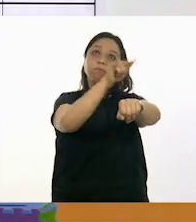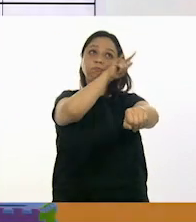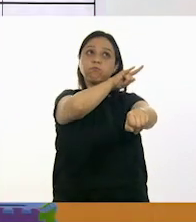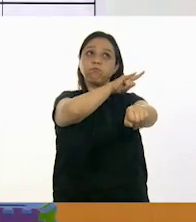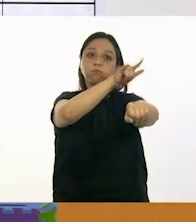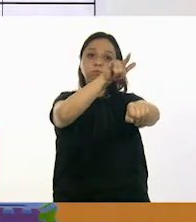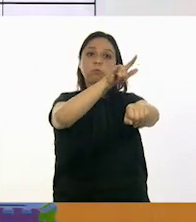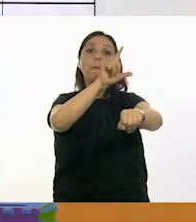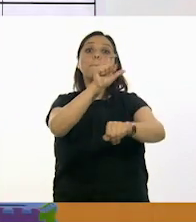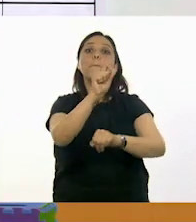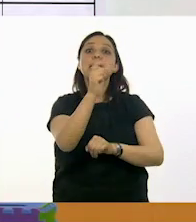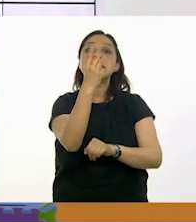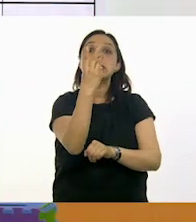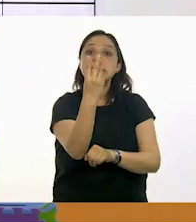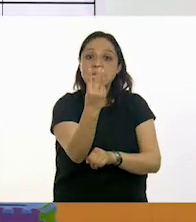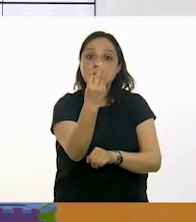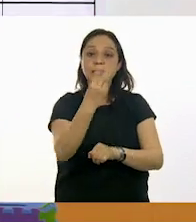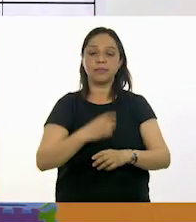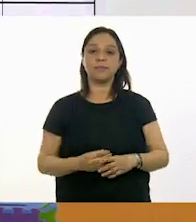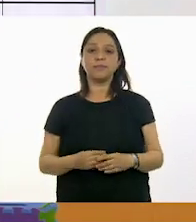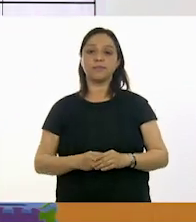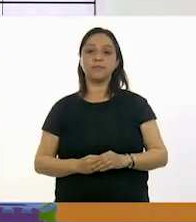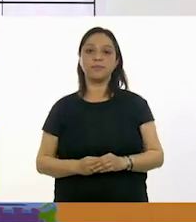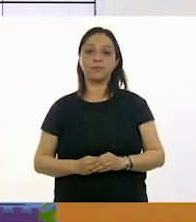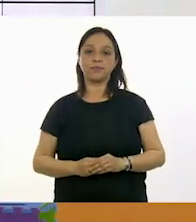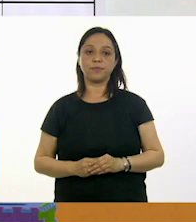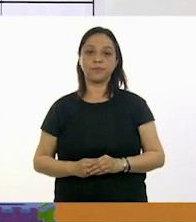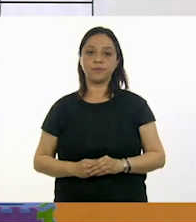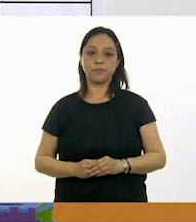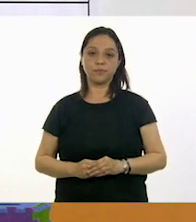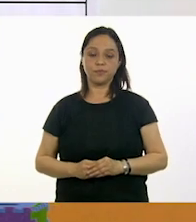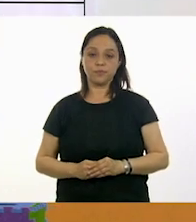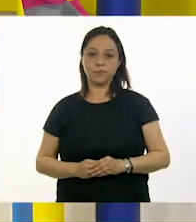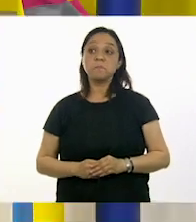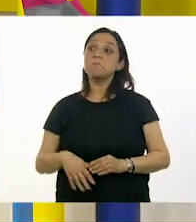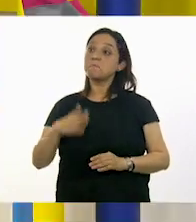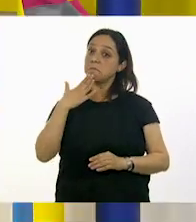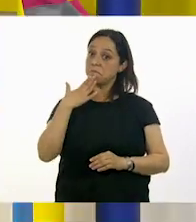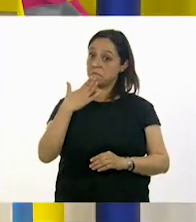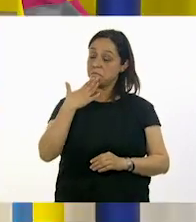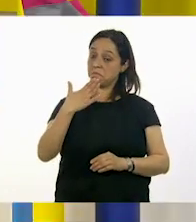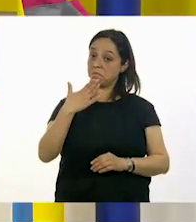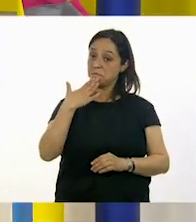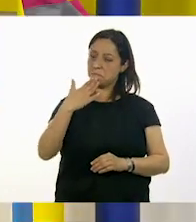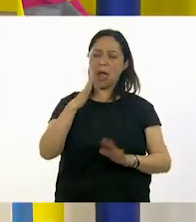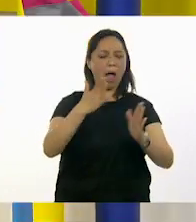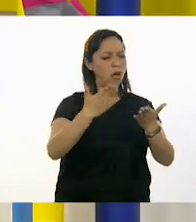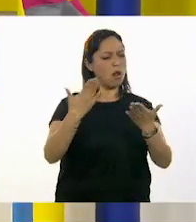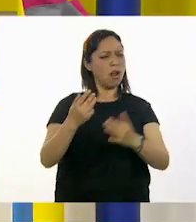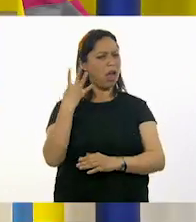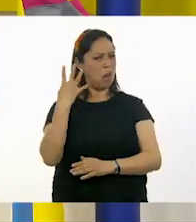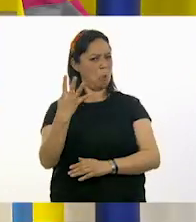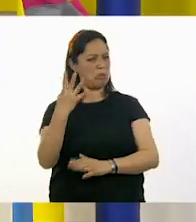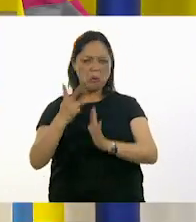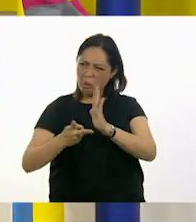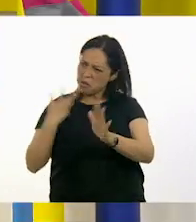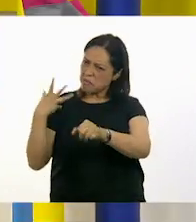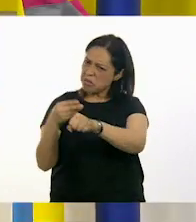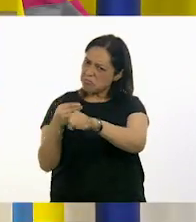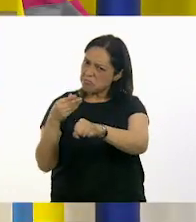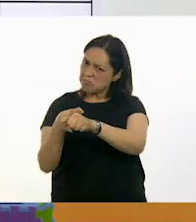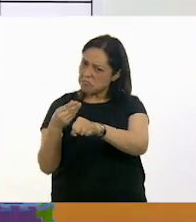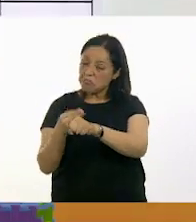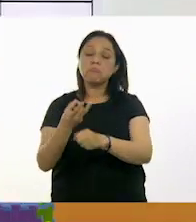aviones. Muy bien. Ah, muy bien. Y entonces en la pista 4 otra vez le dieron mantenimiento. Estaban